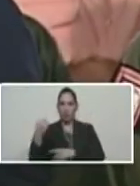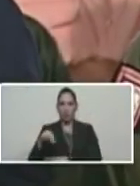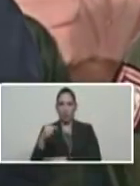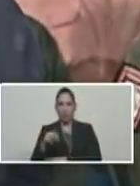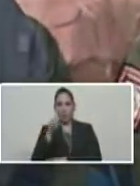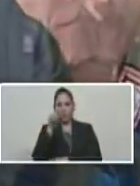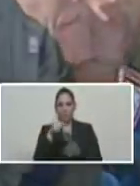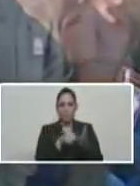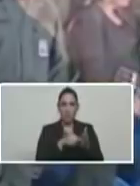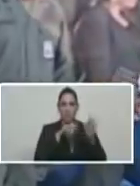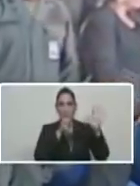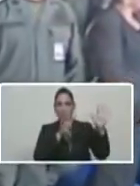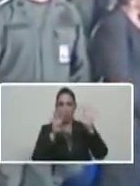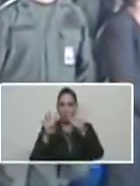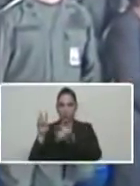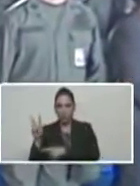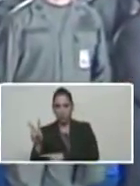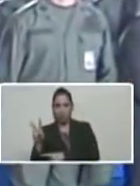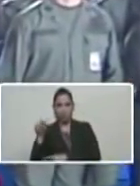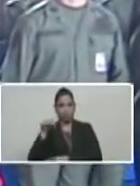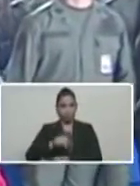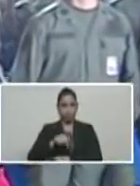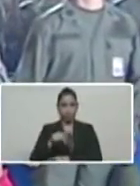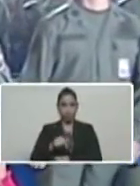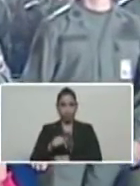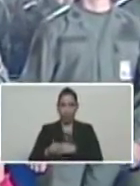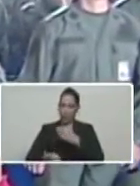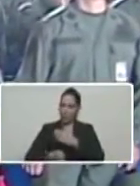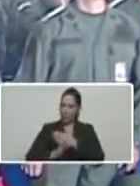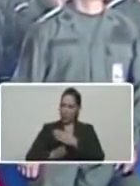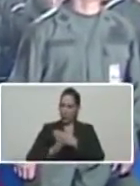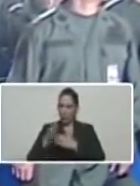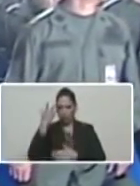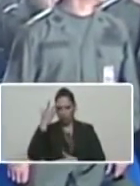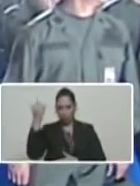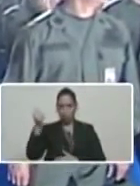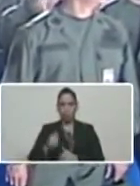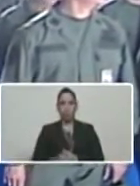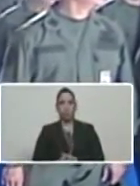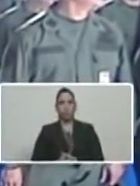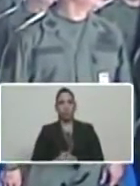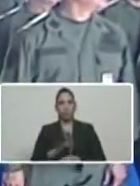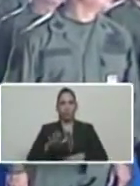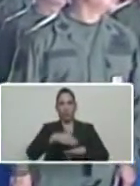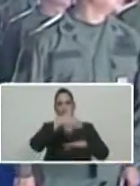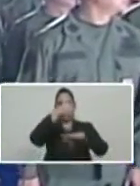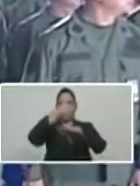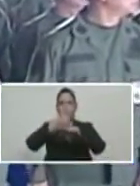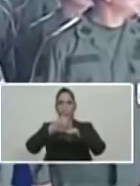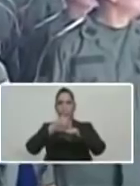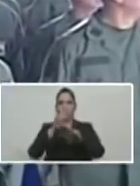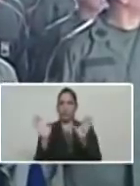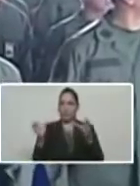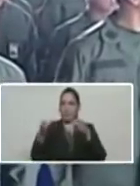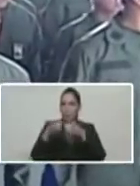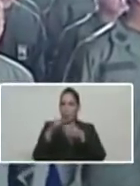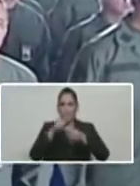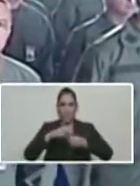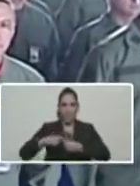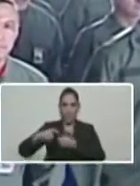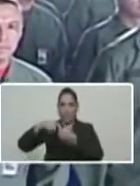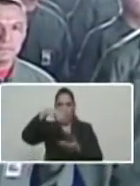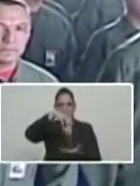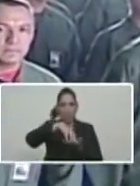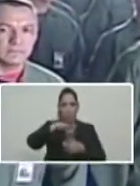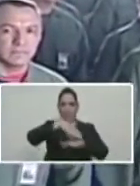de 1992. Asiste con tu infinita sabiduría a su comandante general, a los integrantes del Estado Mayor,